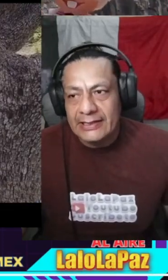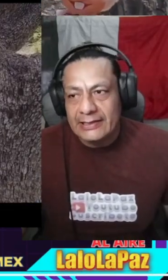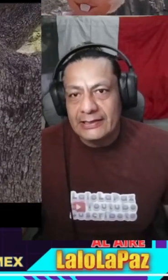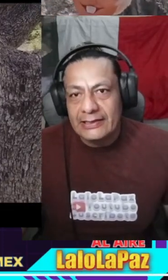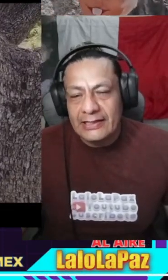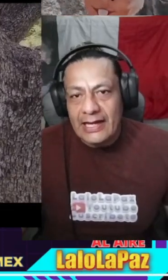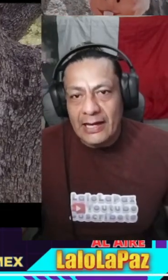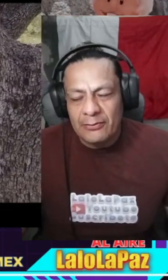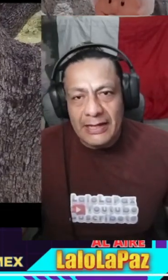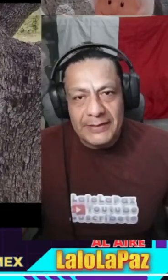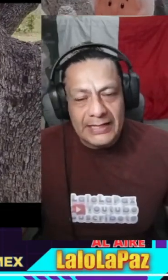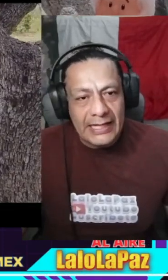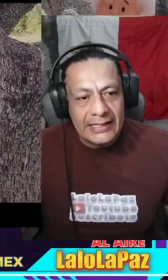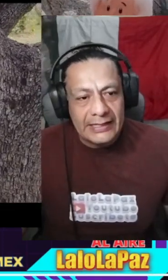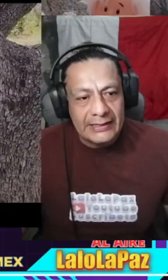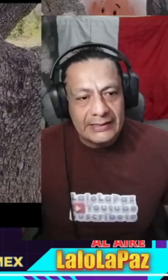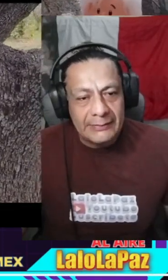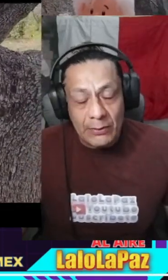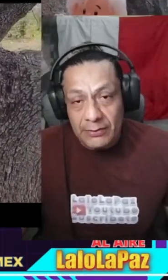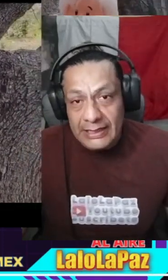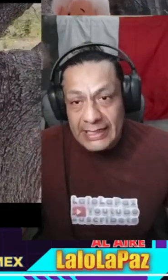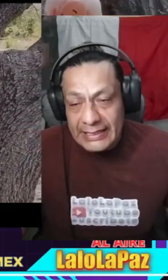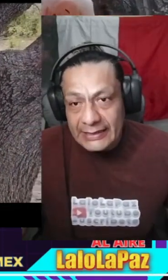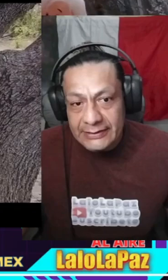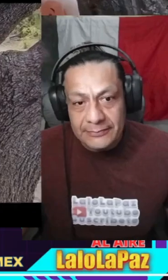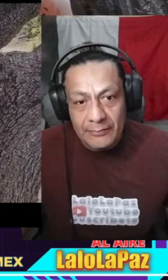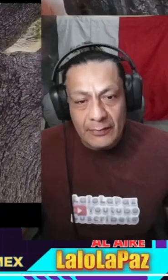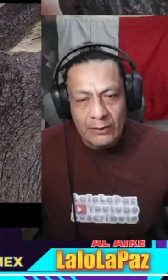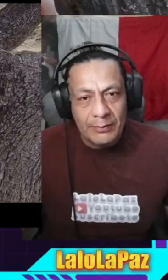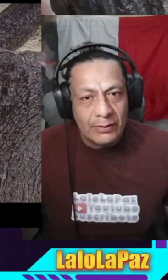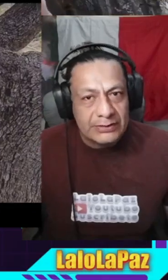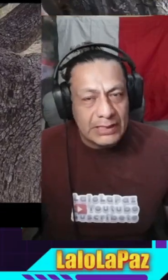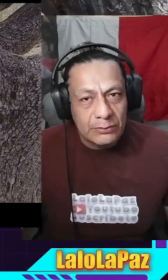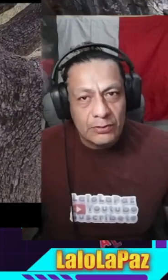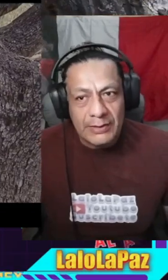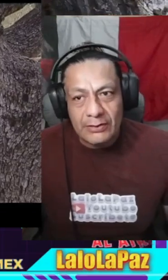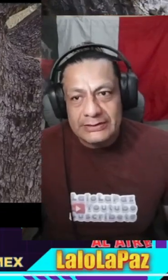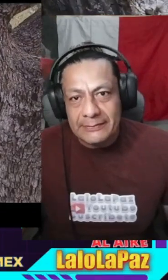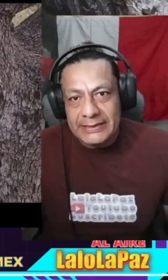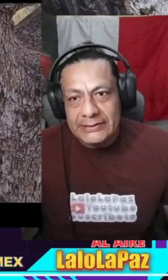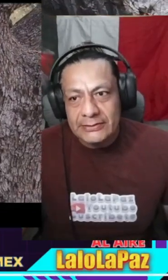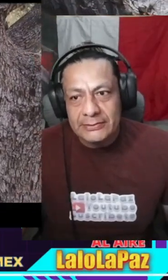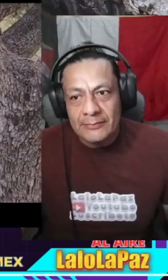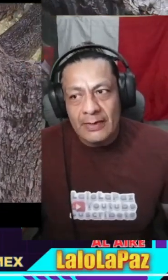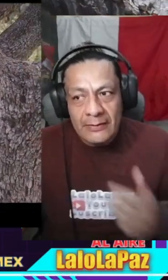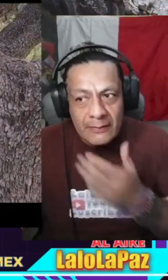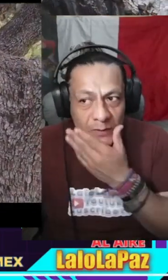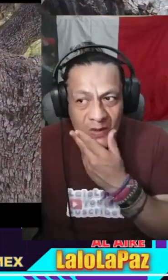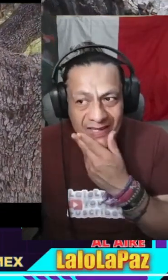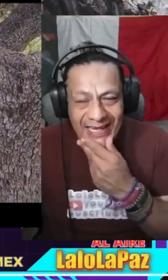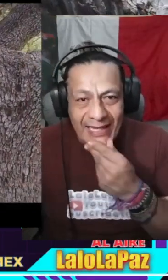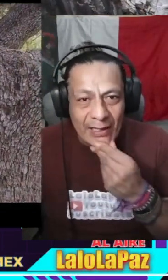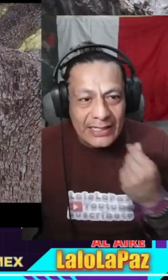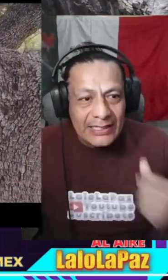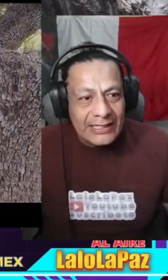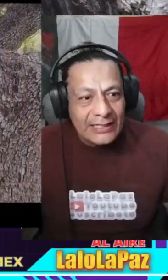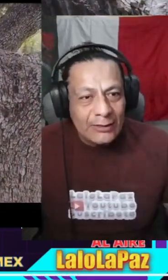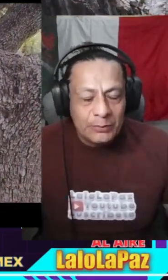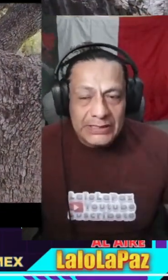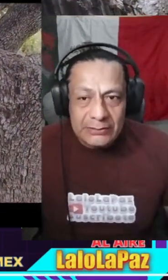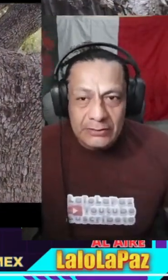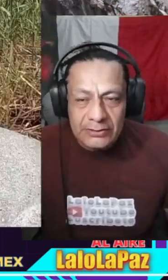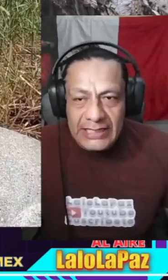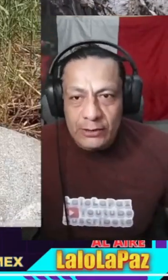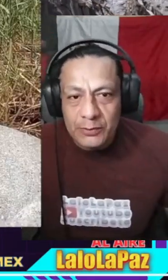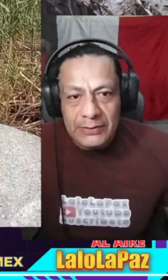aspirar a una vida mejor, de calidad, con mejor salud, con mejores servicios, donde